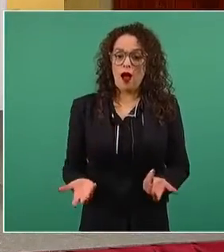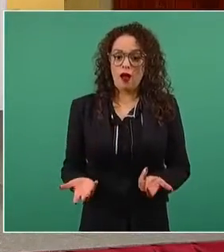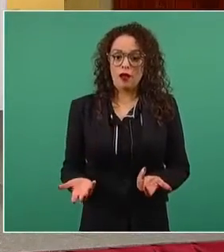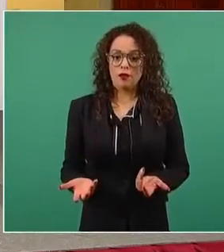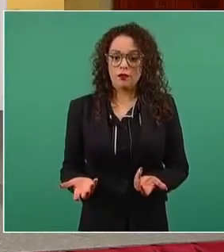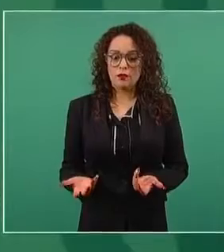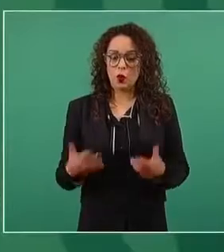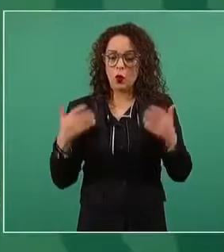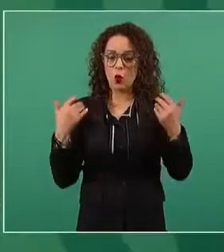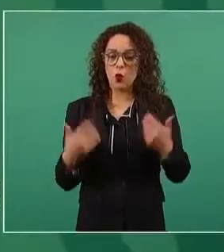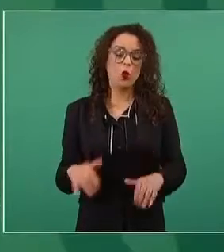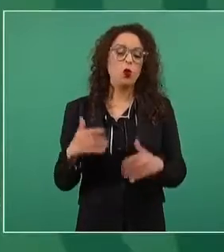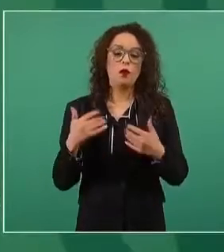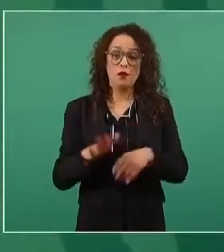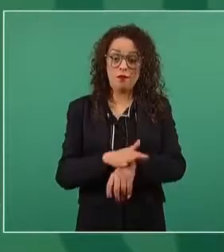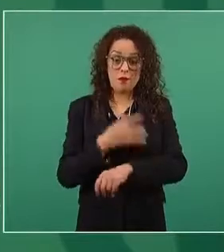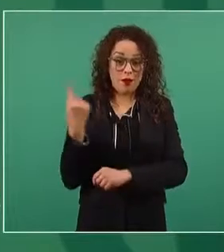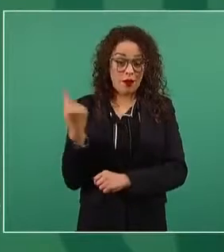porque